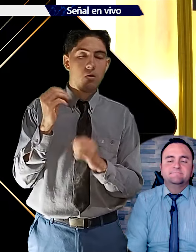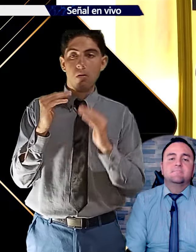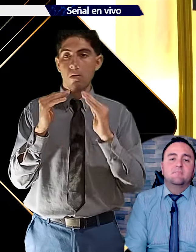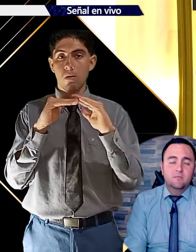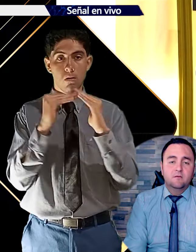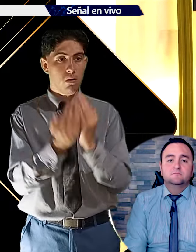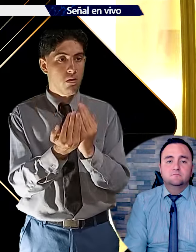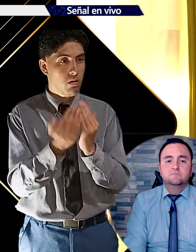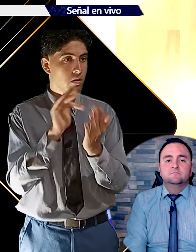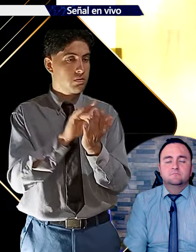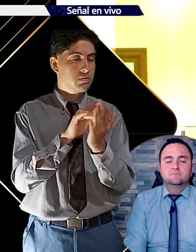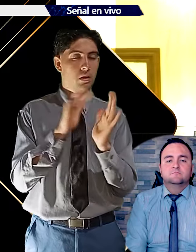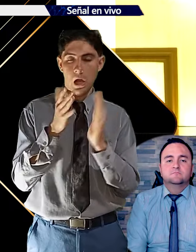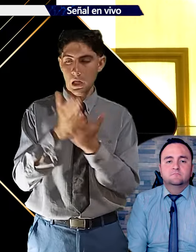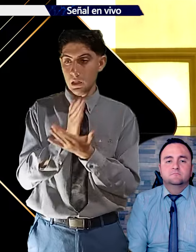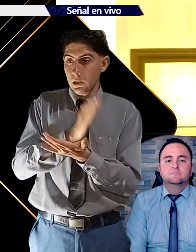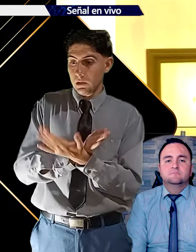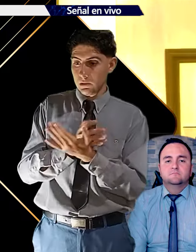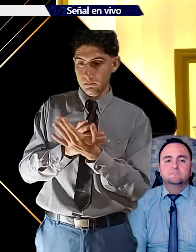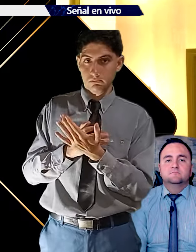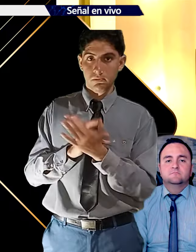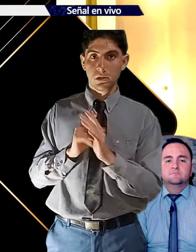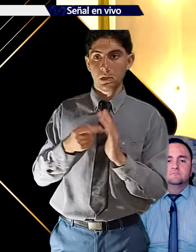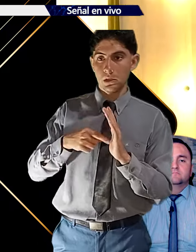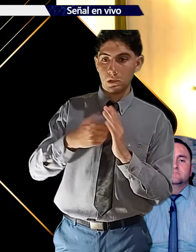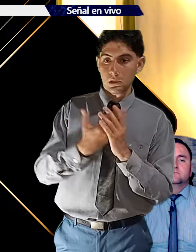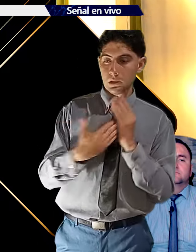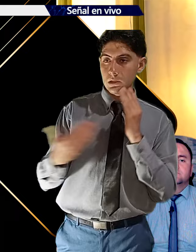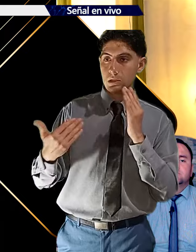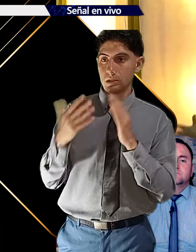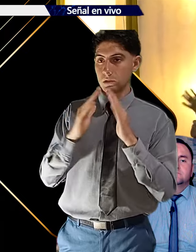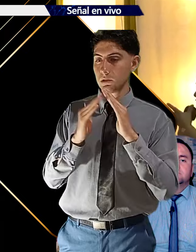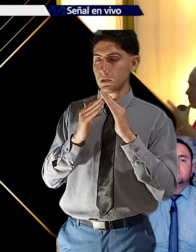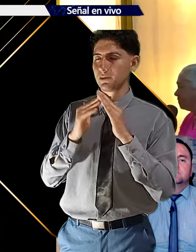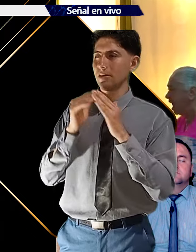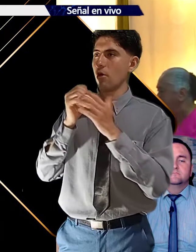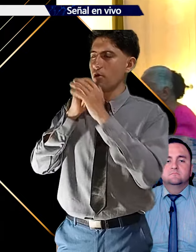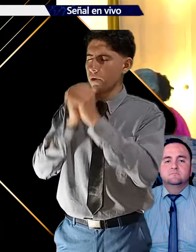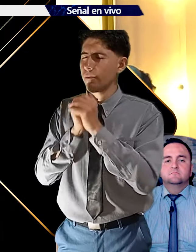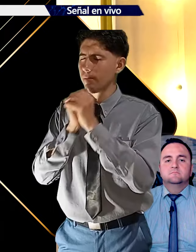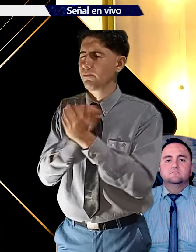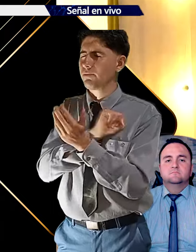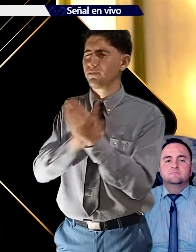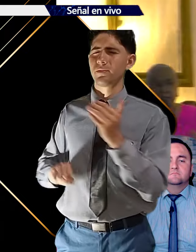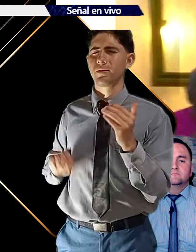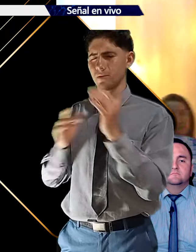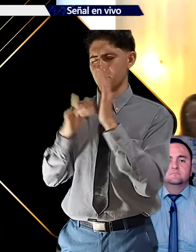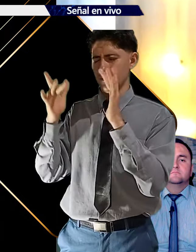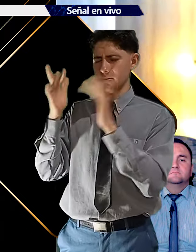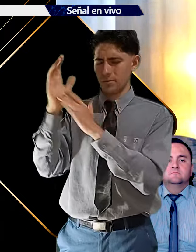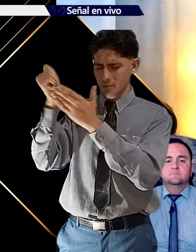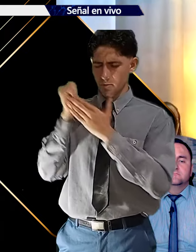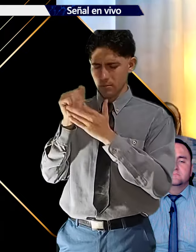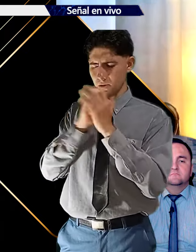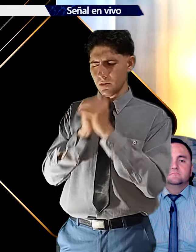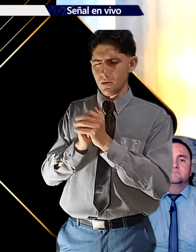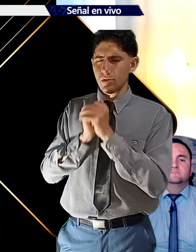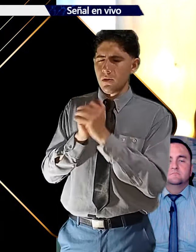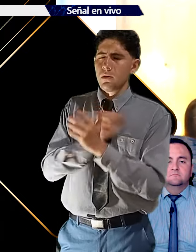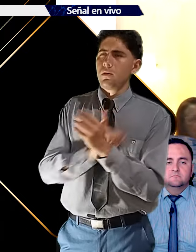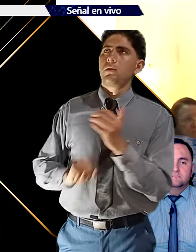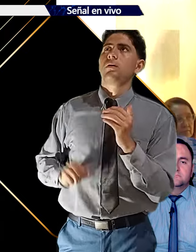unción, unción, unción, unción, porque la unción rompe el yugo. Unción para pensar, unción para hablar, unción para actuar. Dame unción, dame